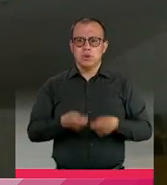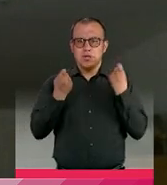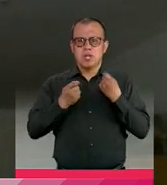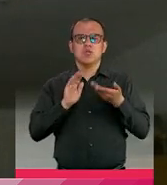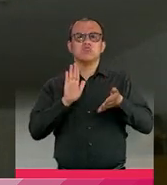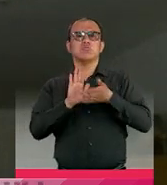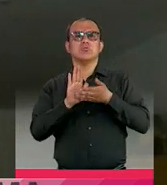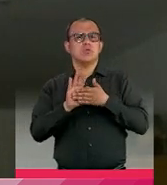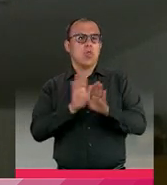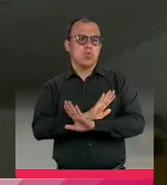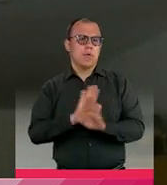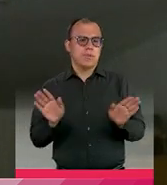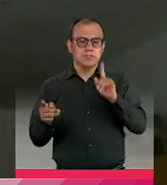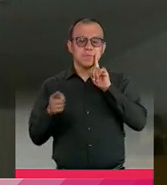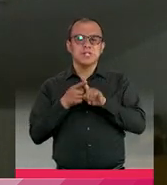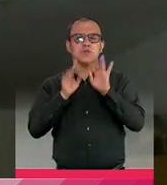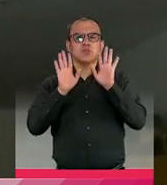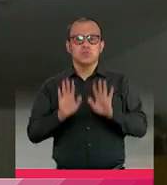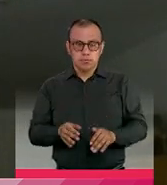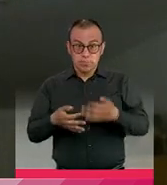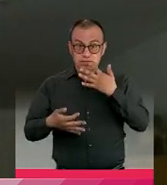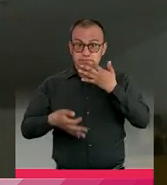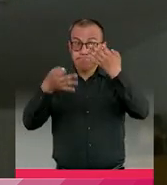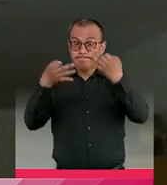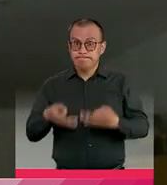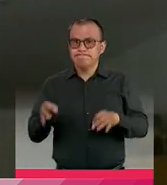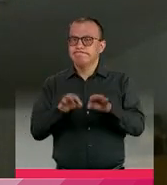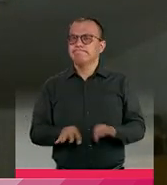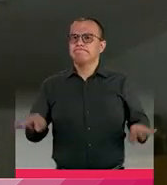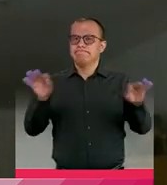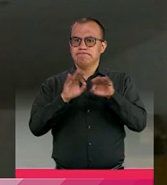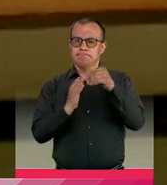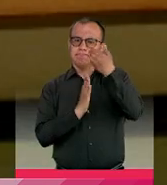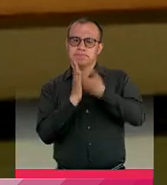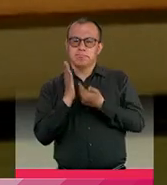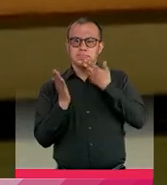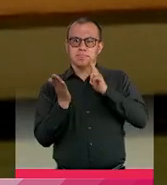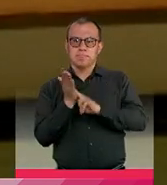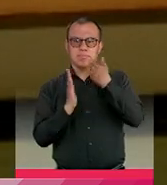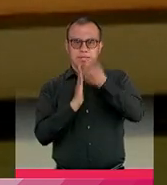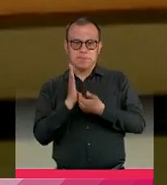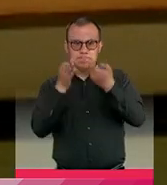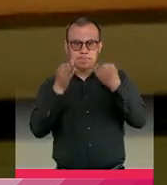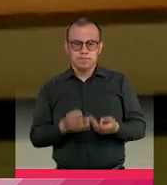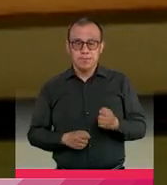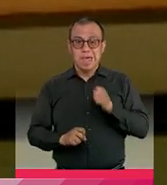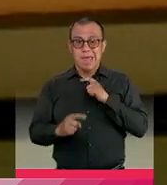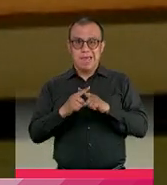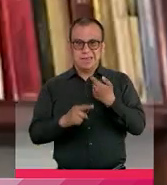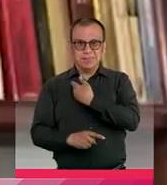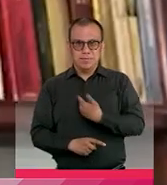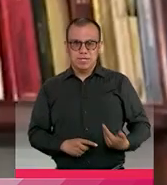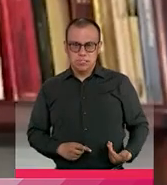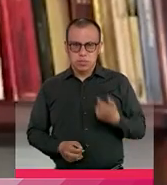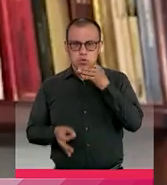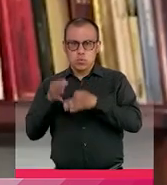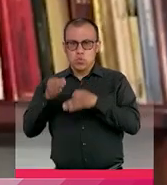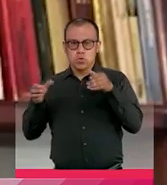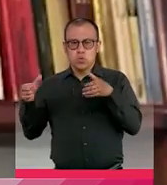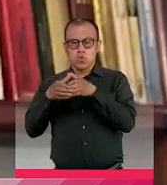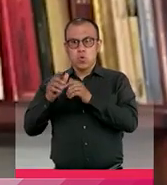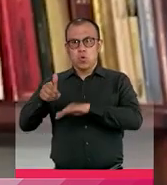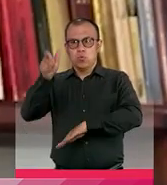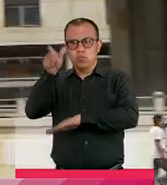constancia nada más el que realmente importa es el fallo a su vez el expresidente de la corte suprema de justicia jaime arrubla